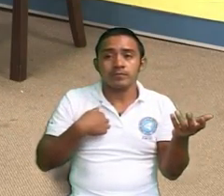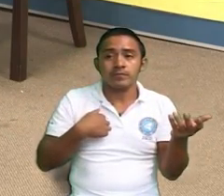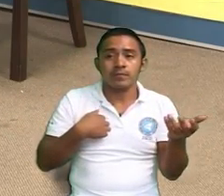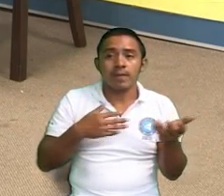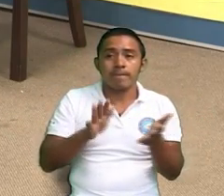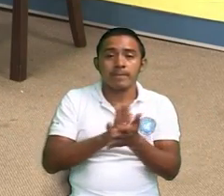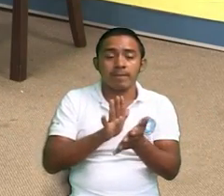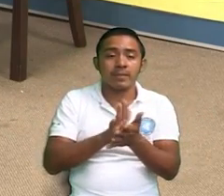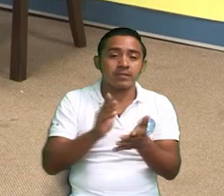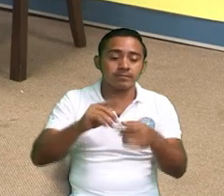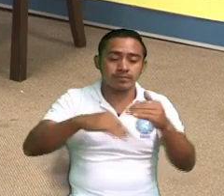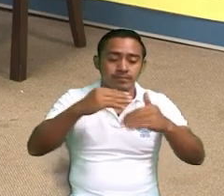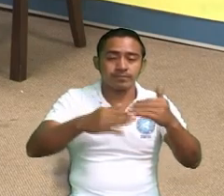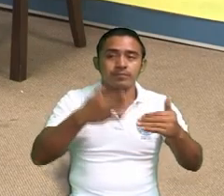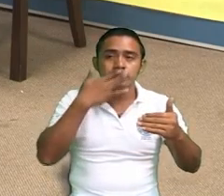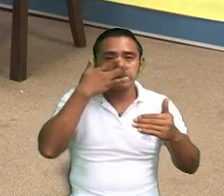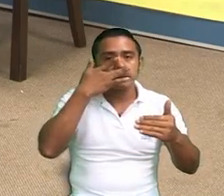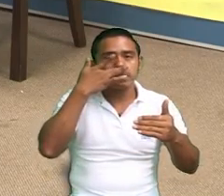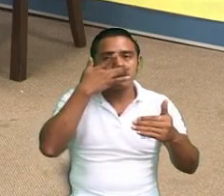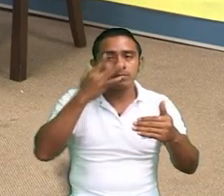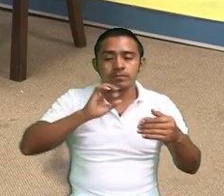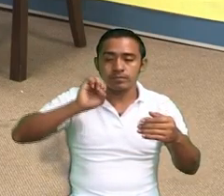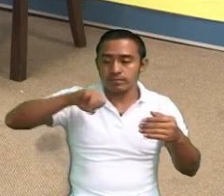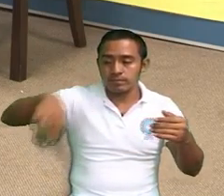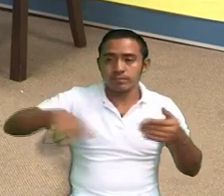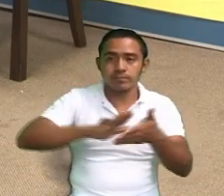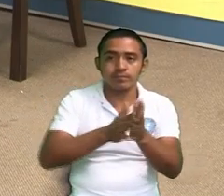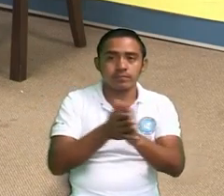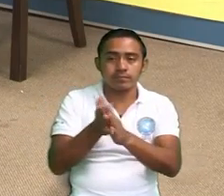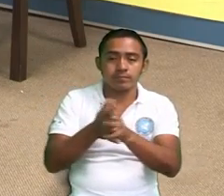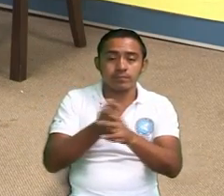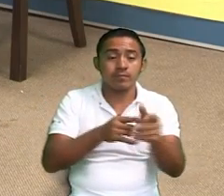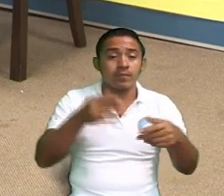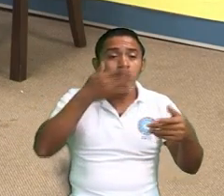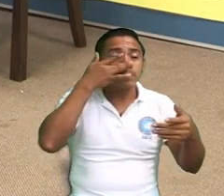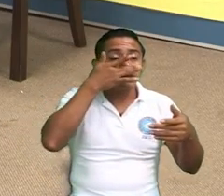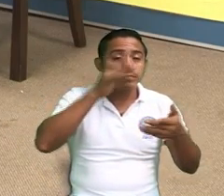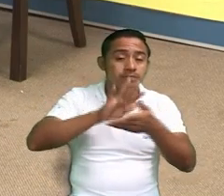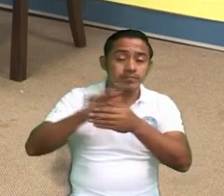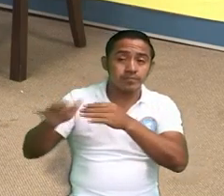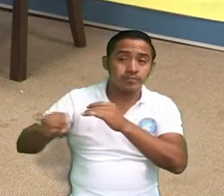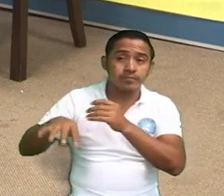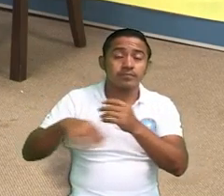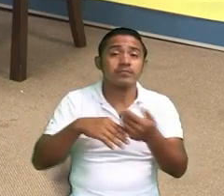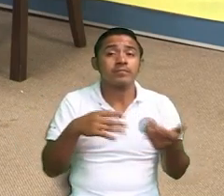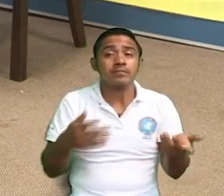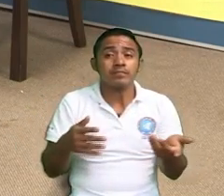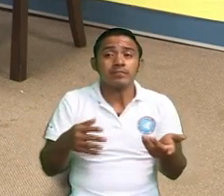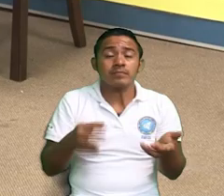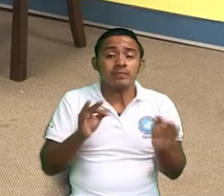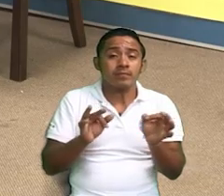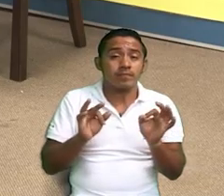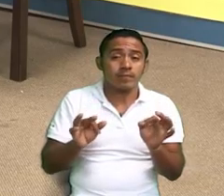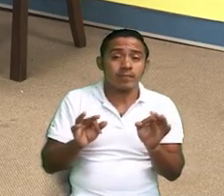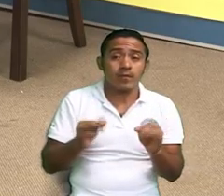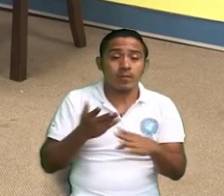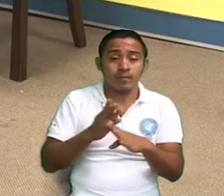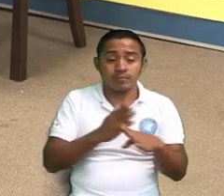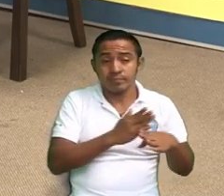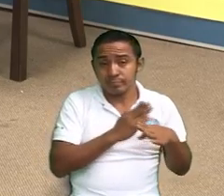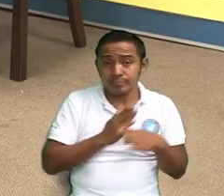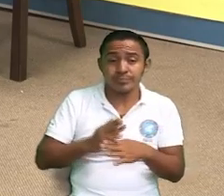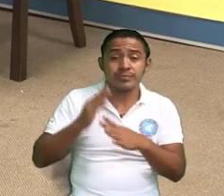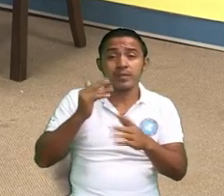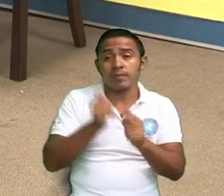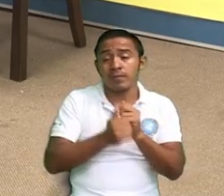papel higiénico, me limpio mis narices, la boto, me lavo las manos, me limpio mi nariz, la boto, me lavo las manos. Así no solamente prevenimos